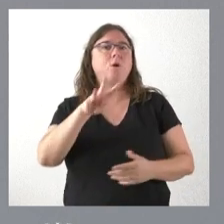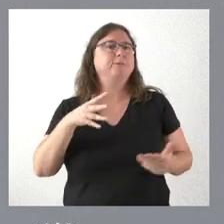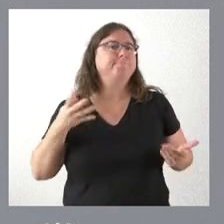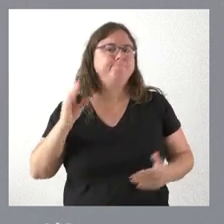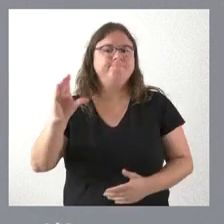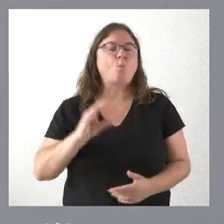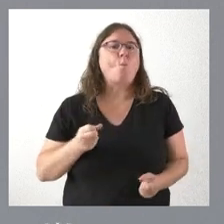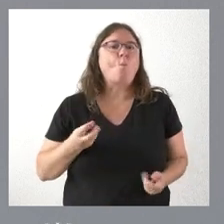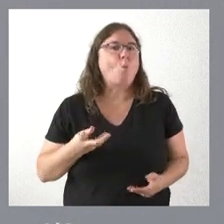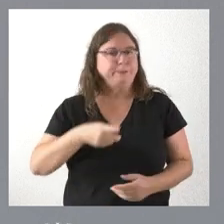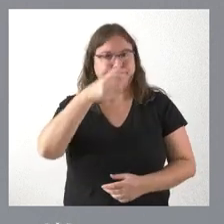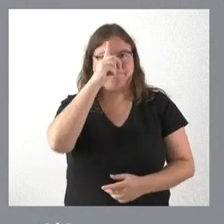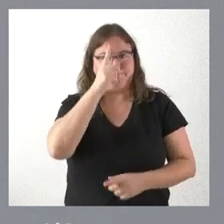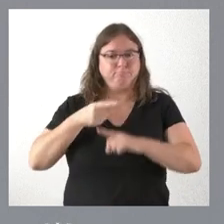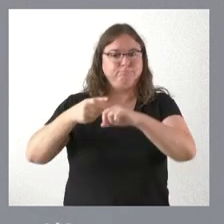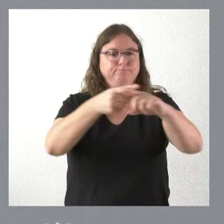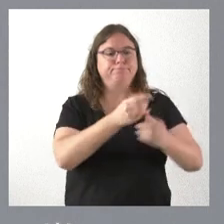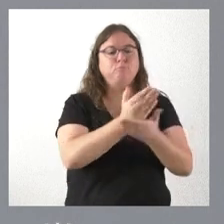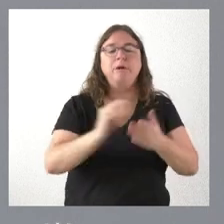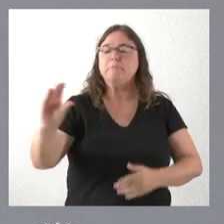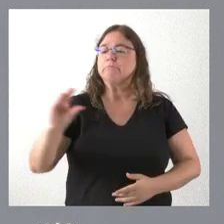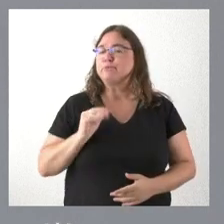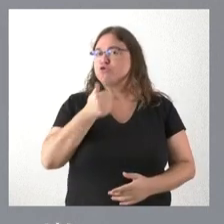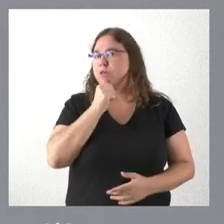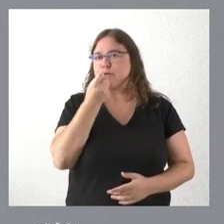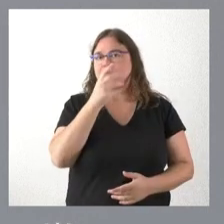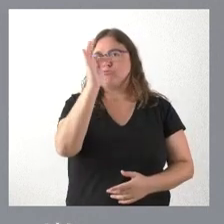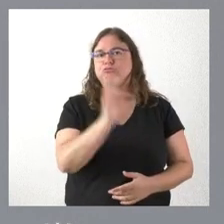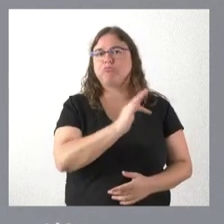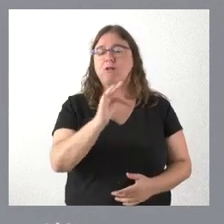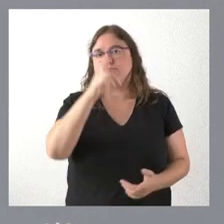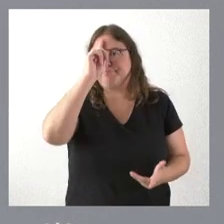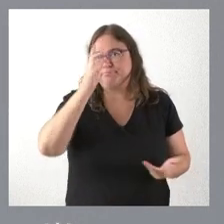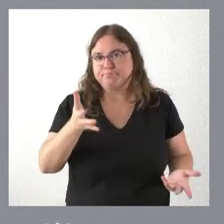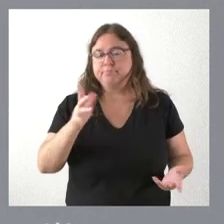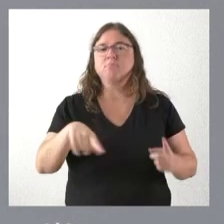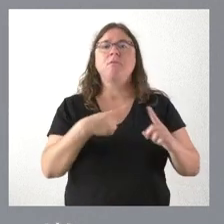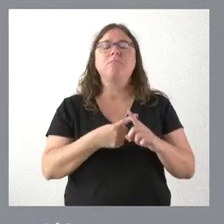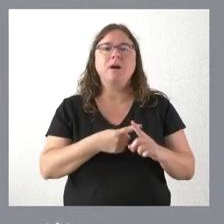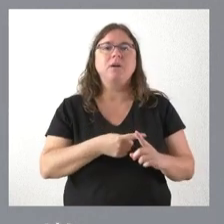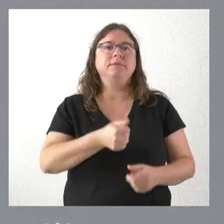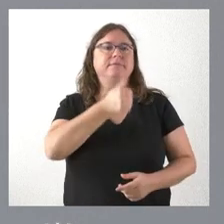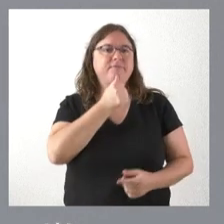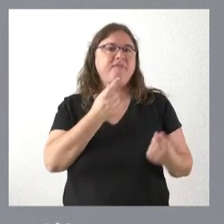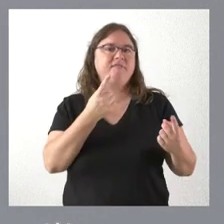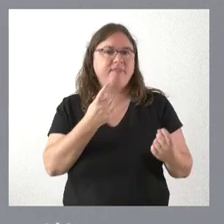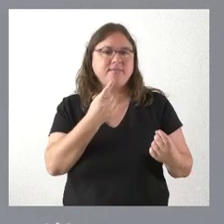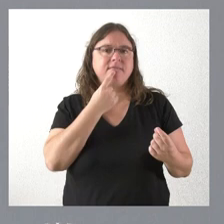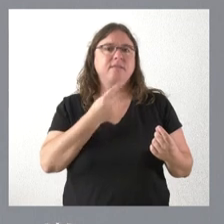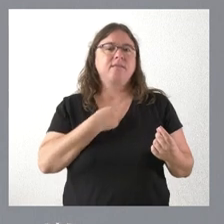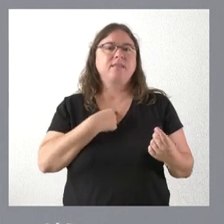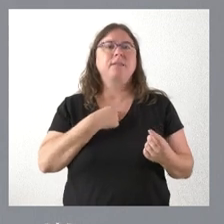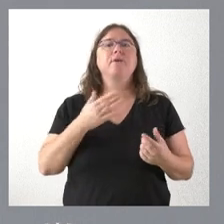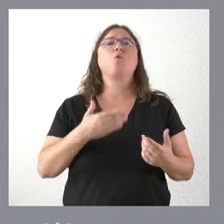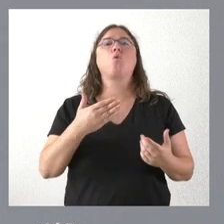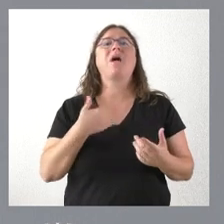importe distribuido por comunidades autónomas no sabemos todavía Cuál es el nivel fijado